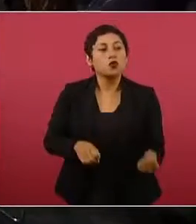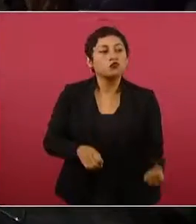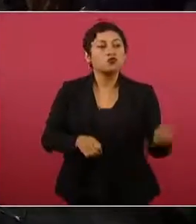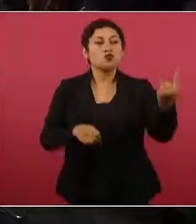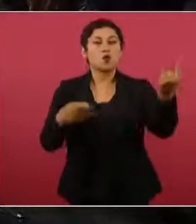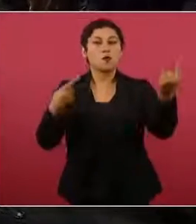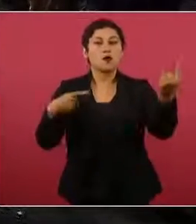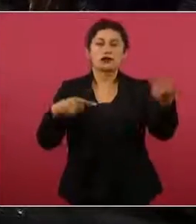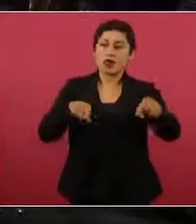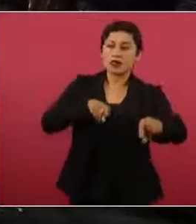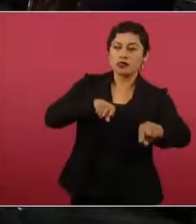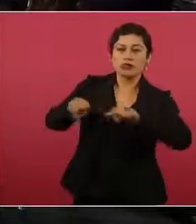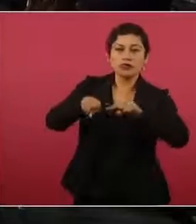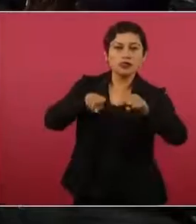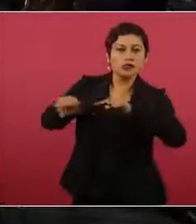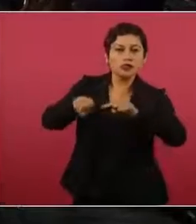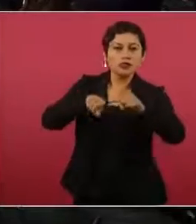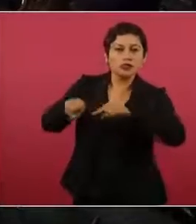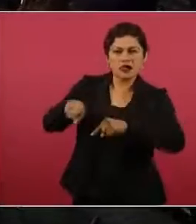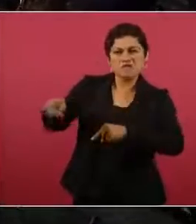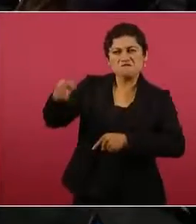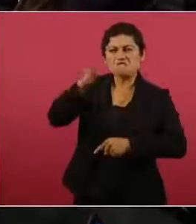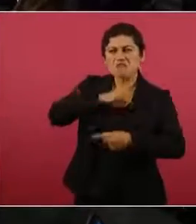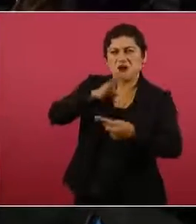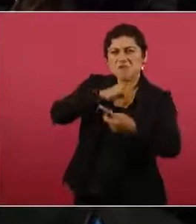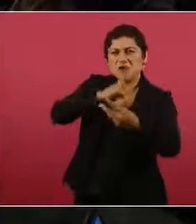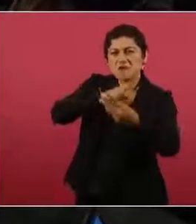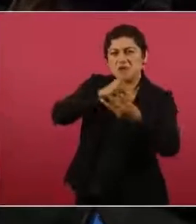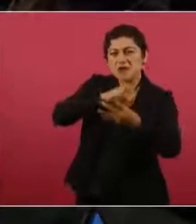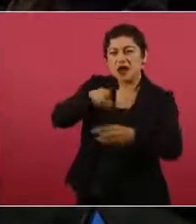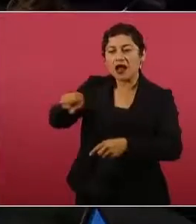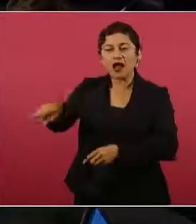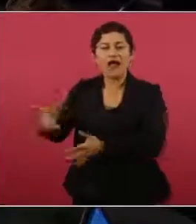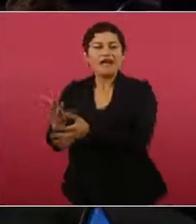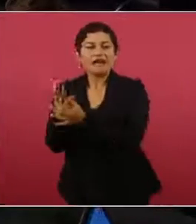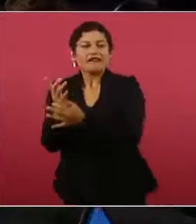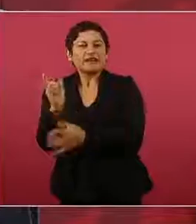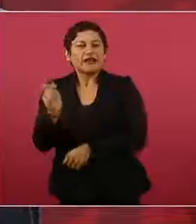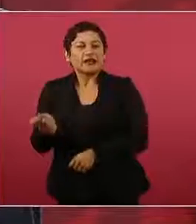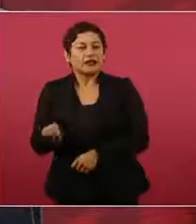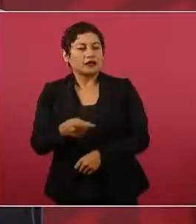su expresión era: ese gallo quiere maíz.